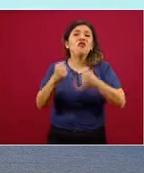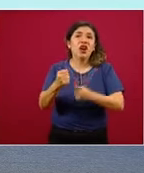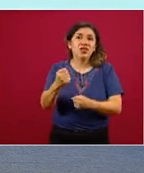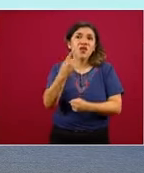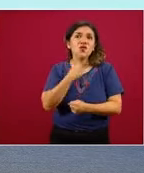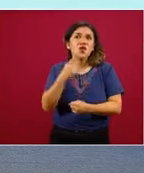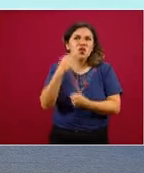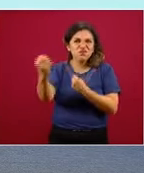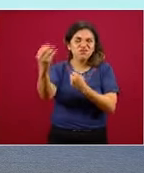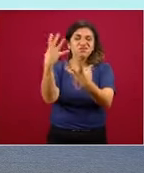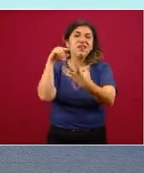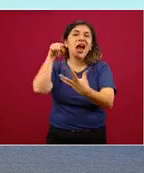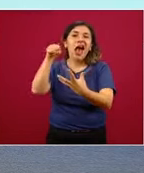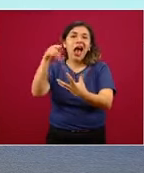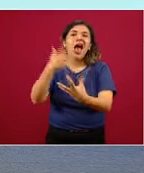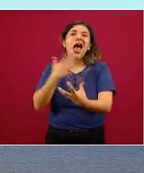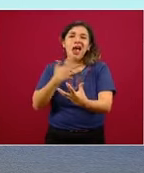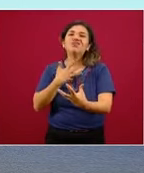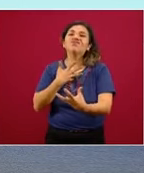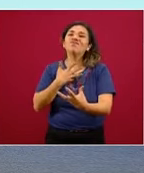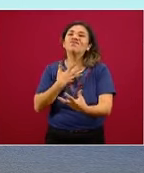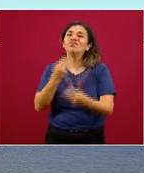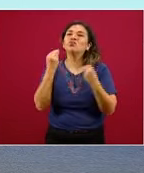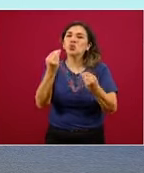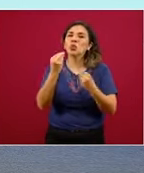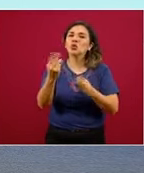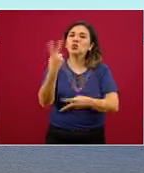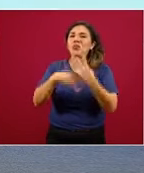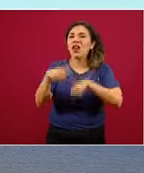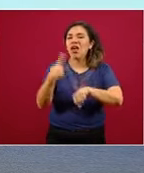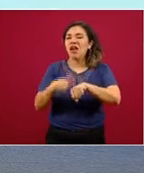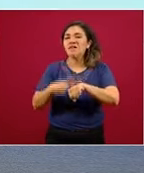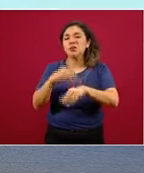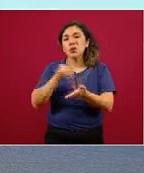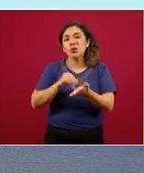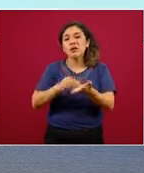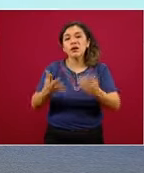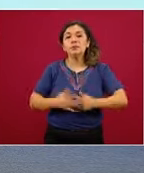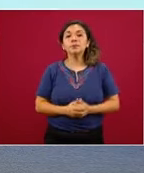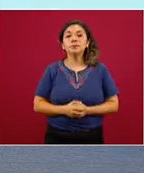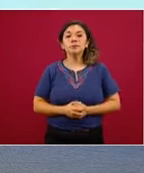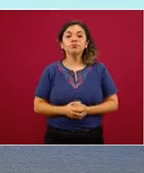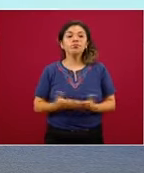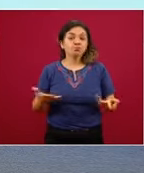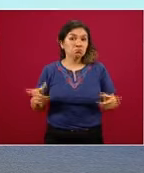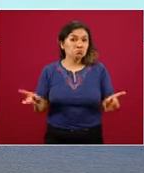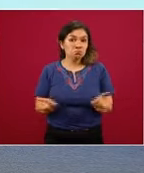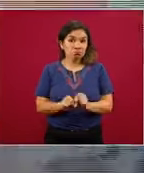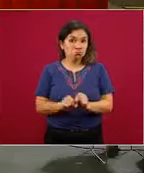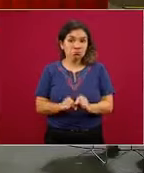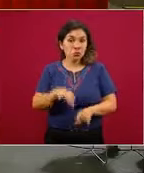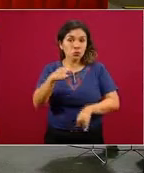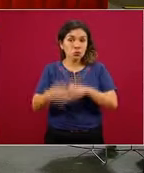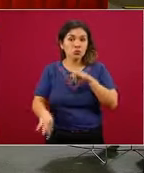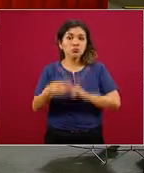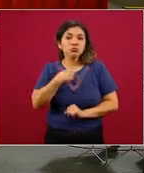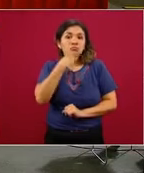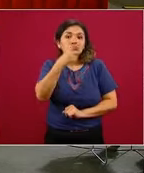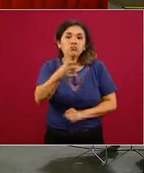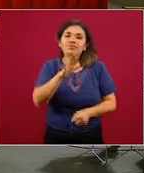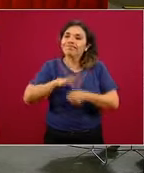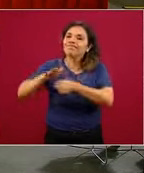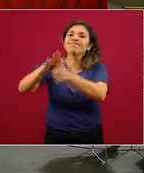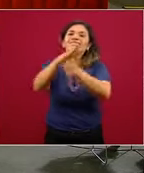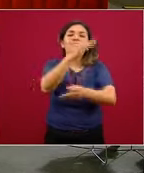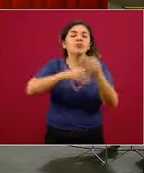intensidades importantes que nos hablan de una buena transmisión en la enfermedad. Entonces, bueno, cerramos solamente haciendo un